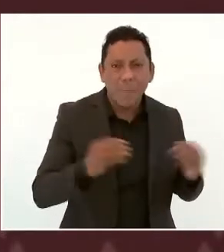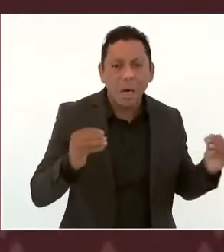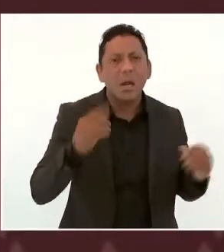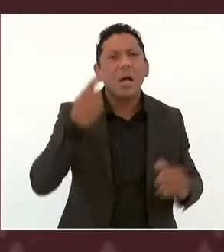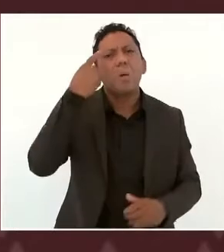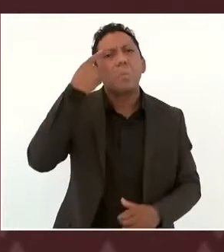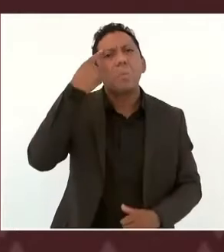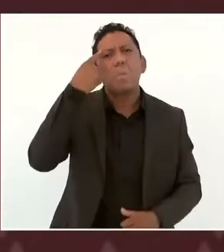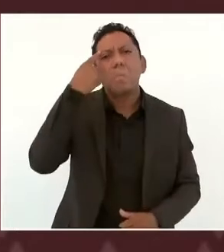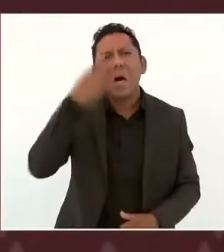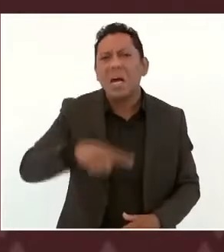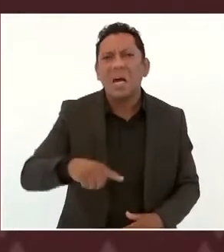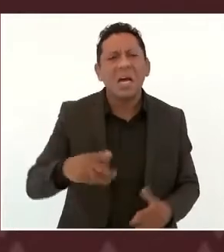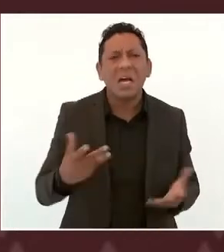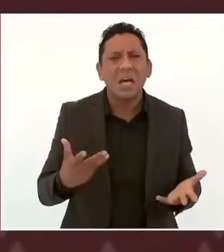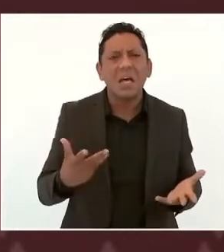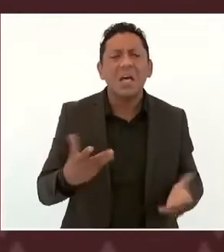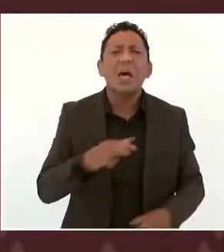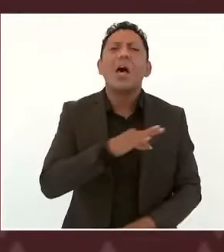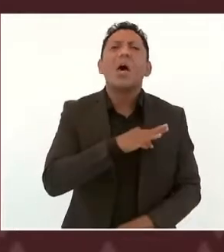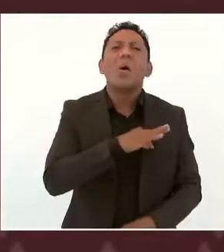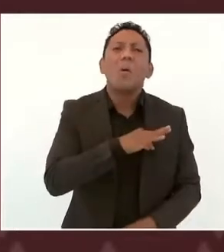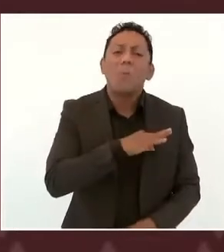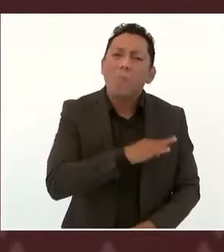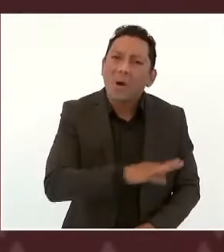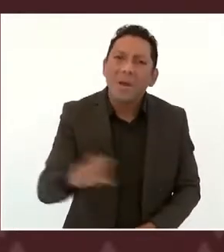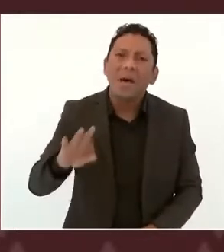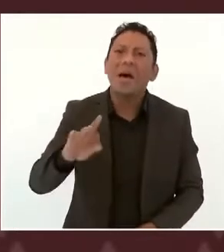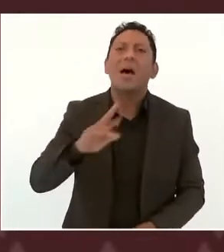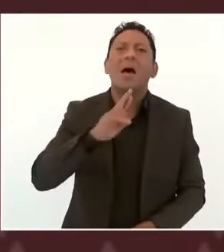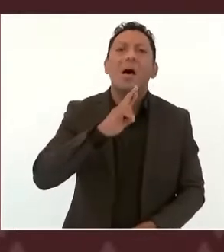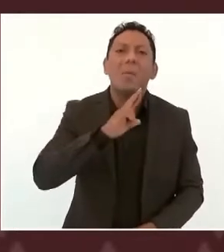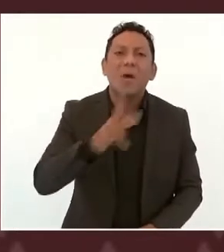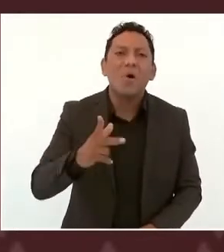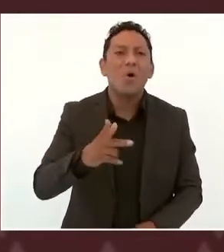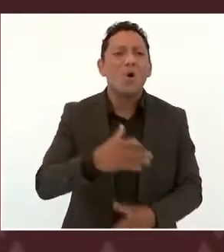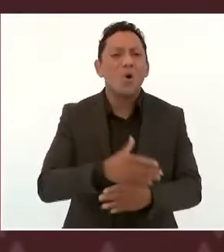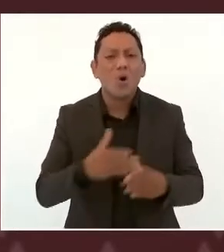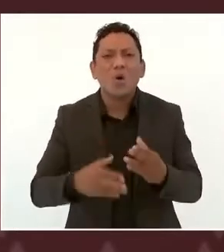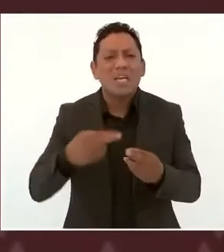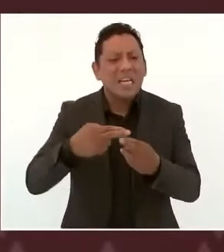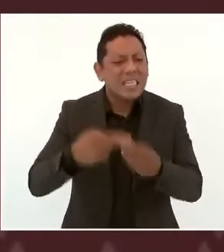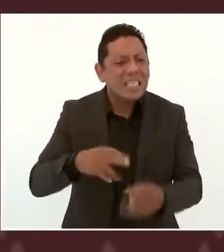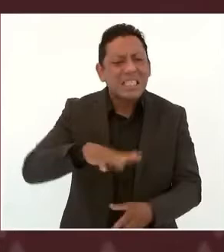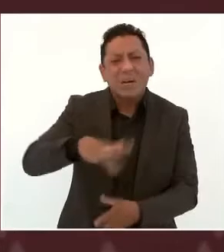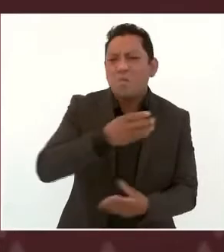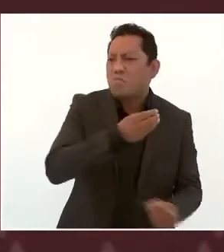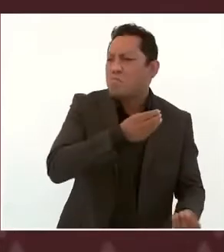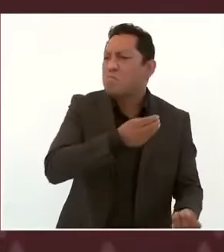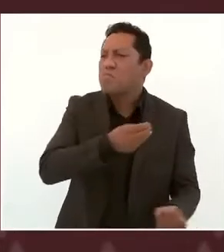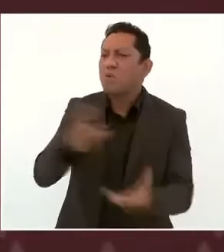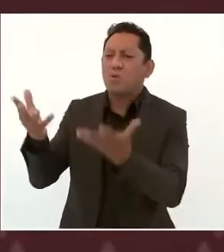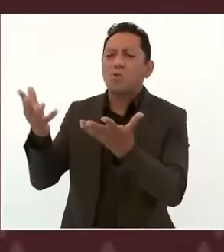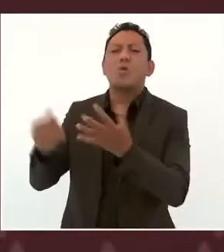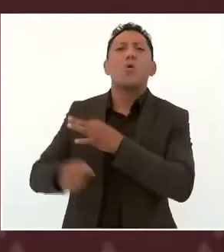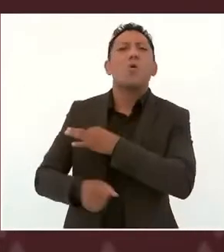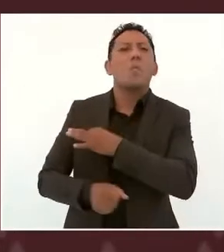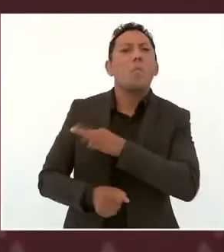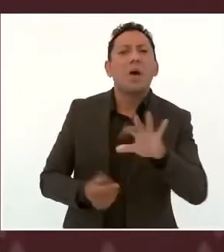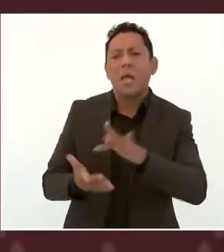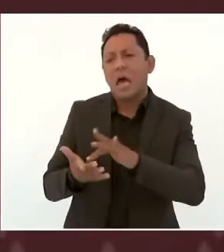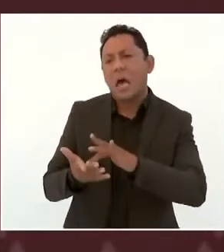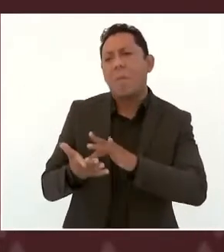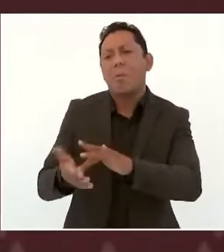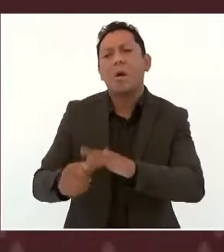para que se pueda distribuir mejor la riqueza y se pueda darle